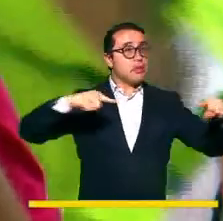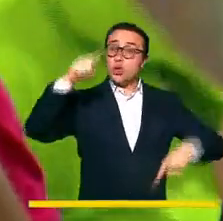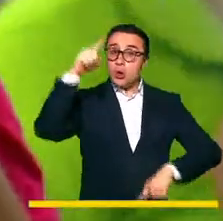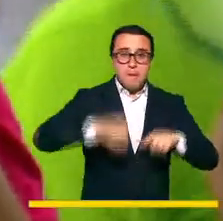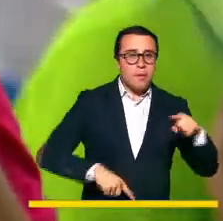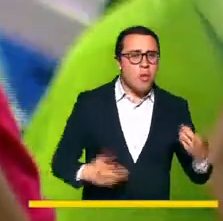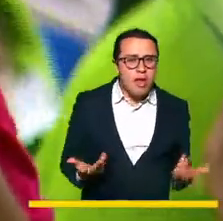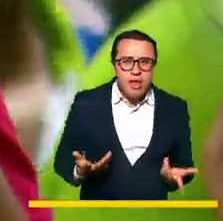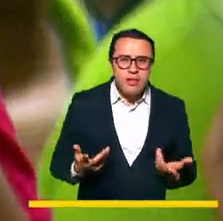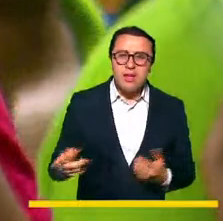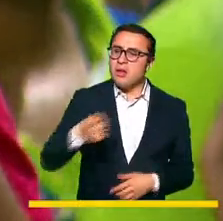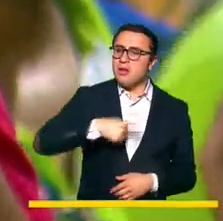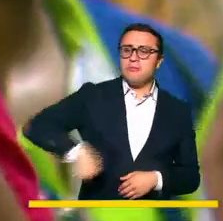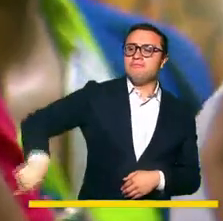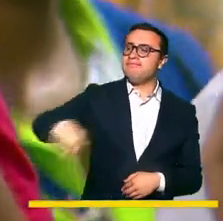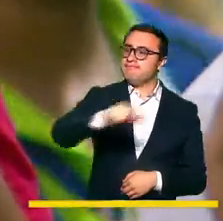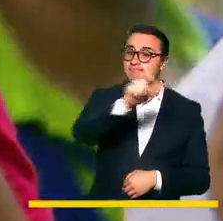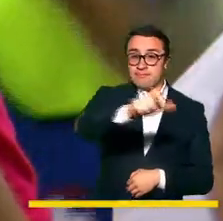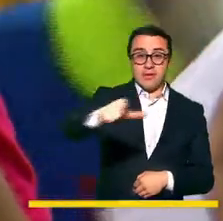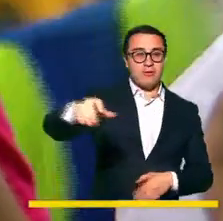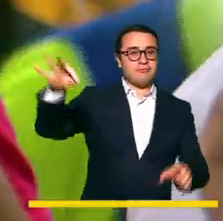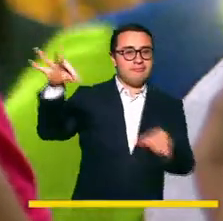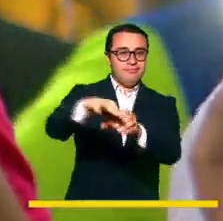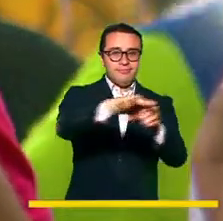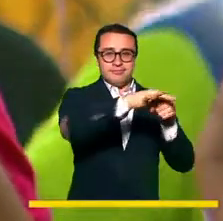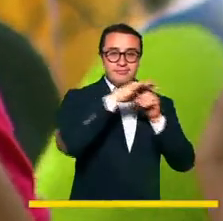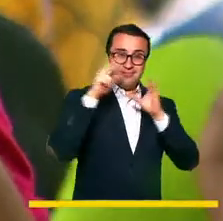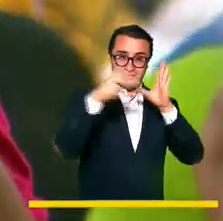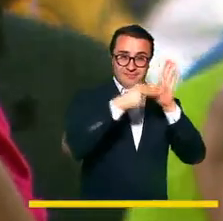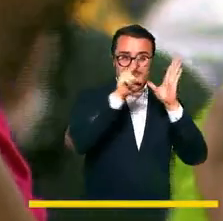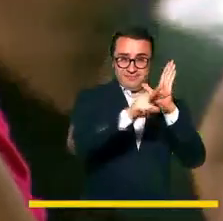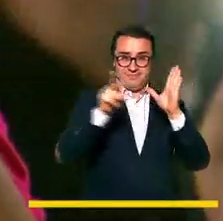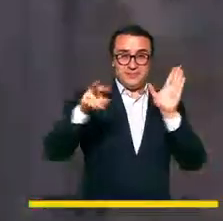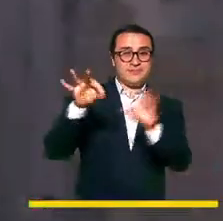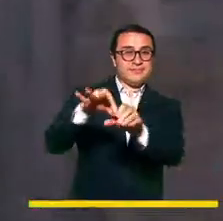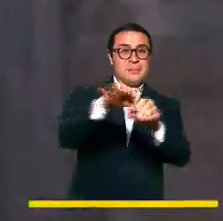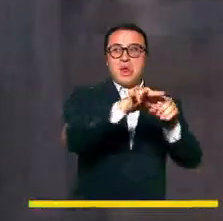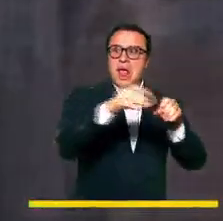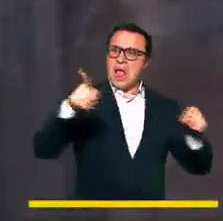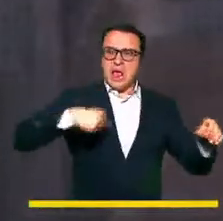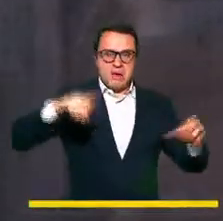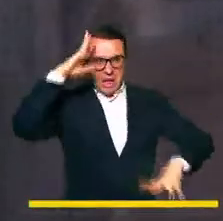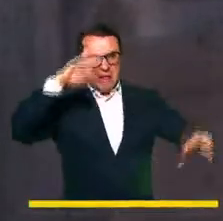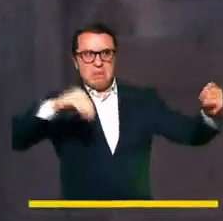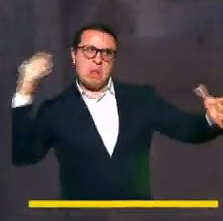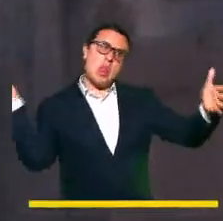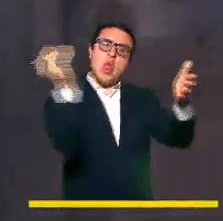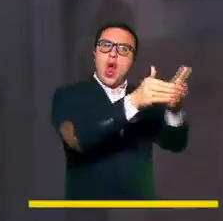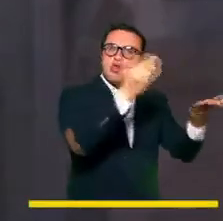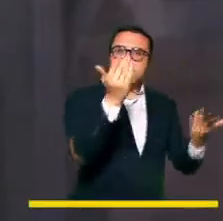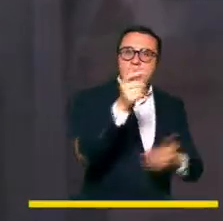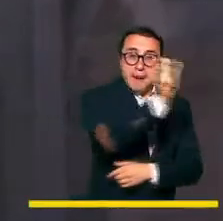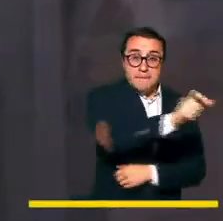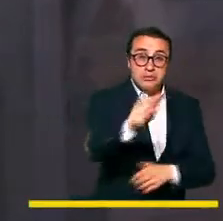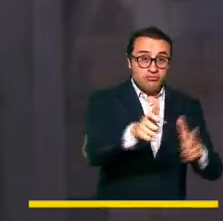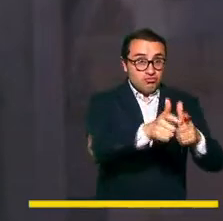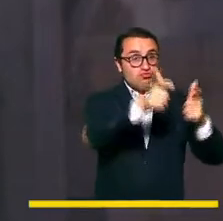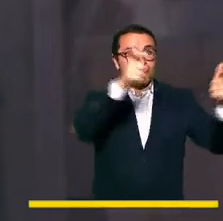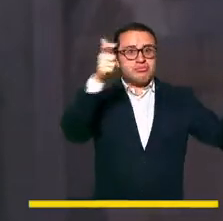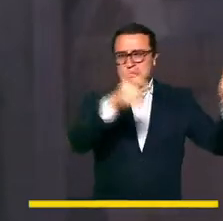van en contra del mandato popular del año 2022, en contra del pueblo